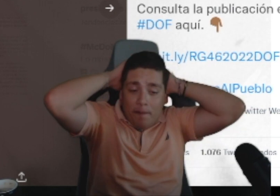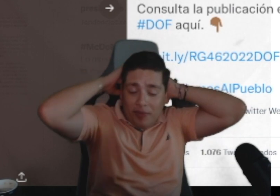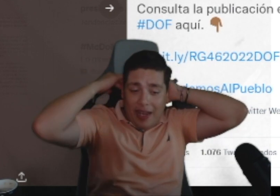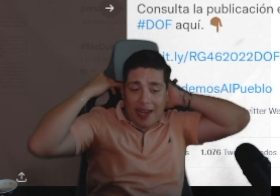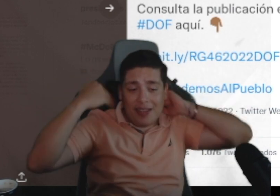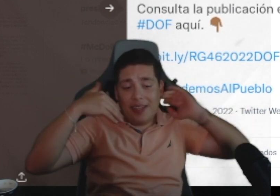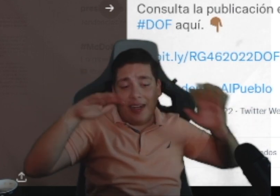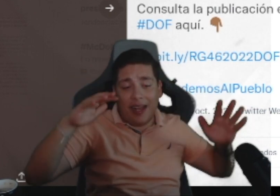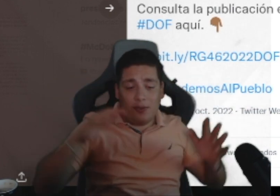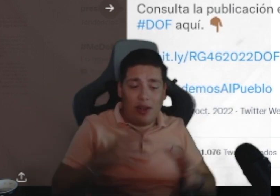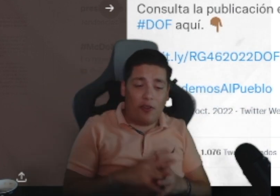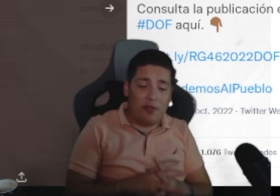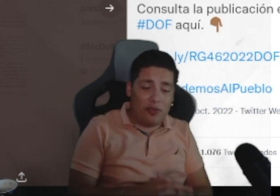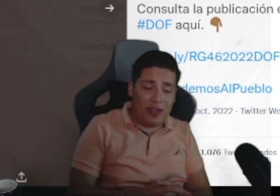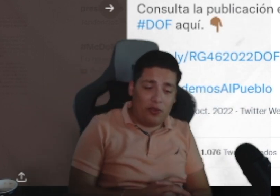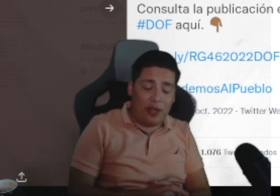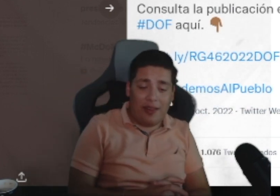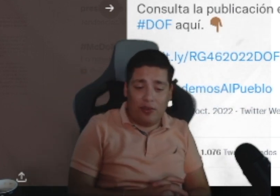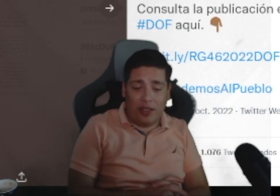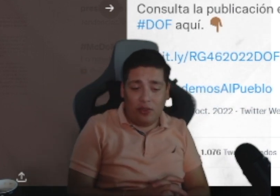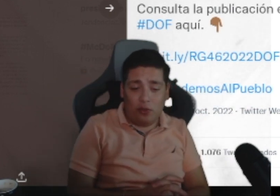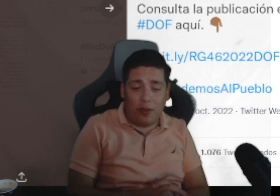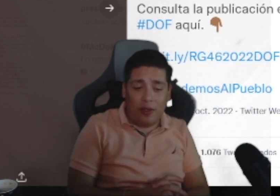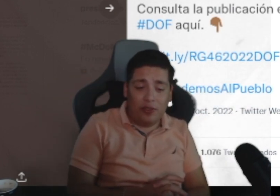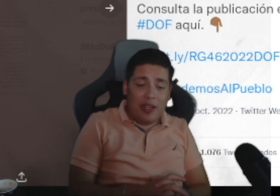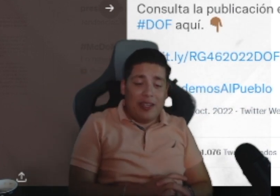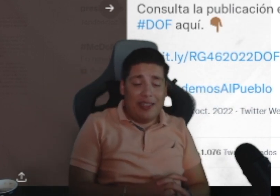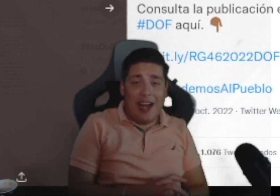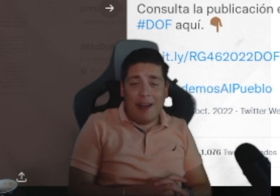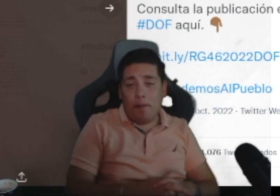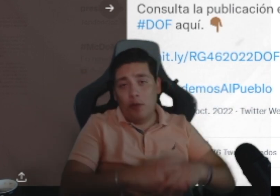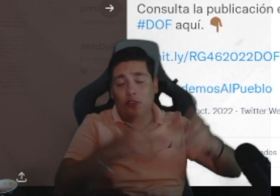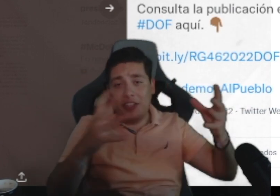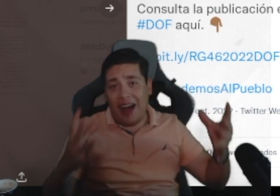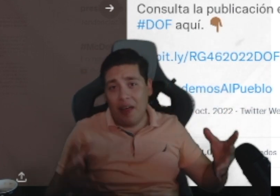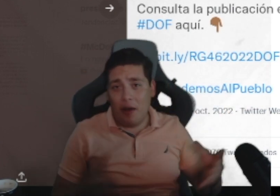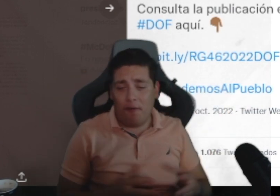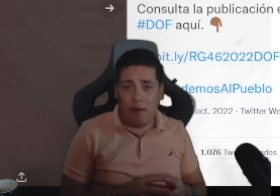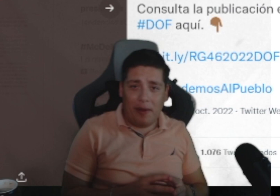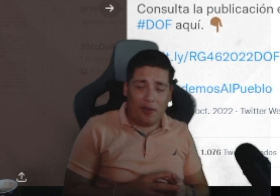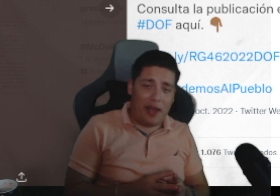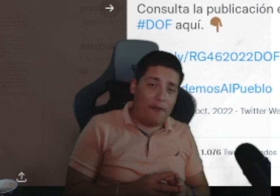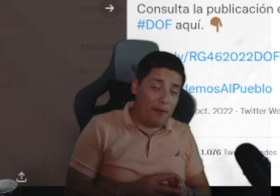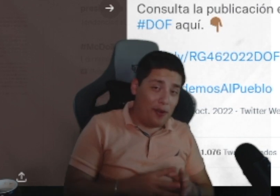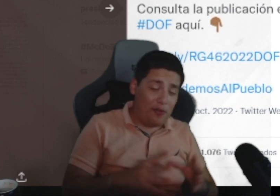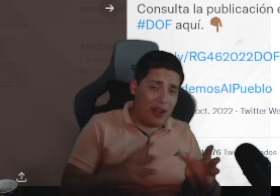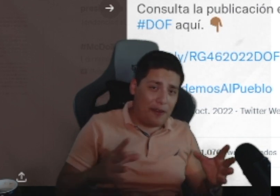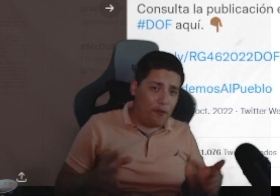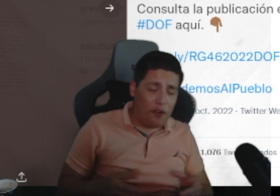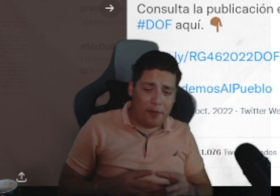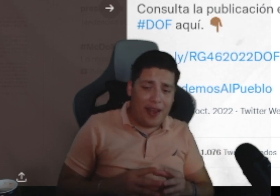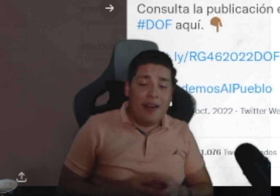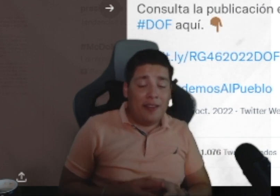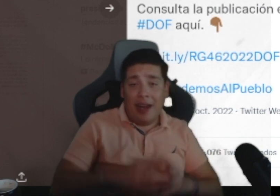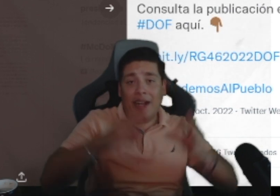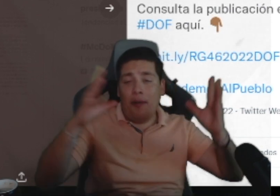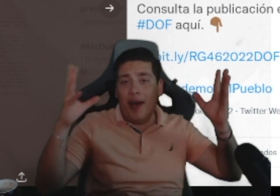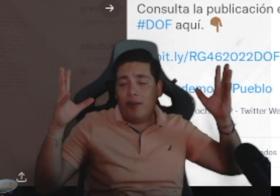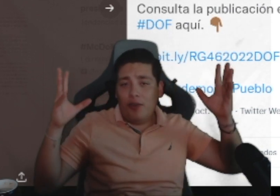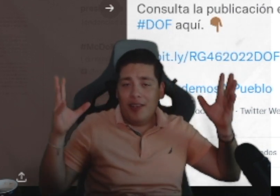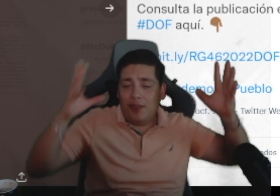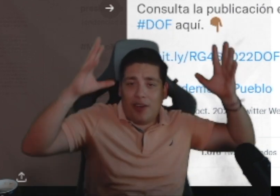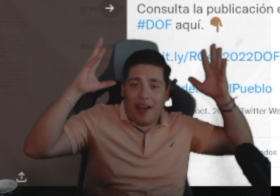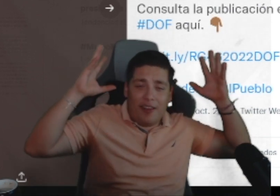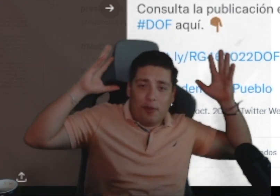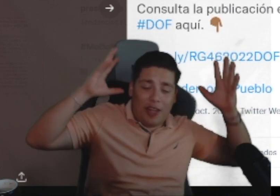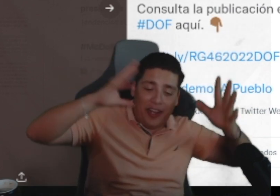posible que en este caso la Comisión Nacional de los Derechos Humanos se haya pronunciado a favor de una reforma, de acabar